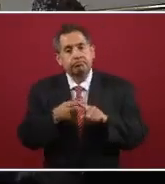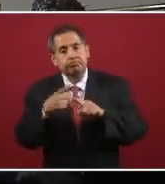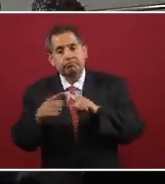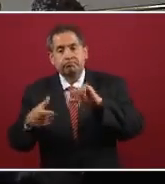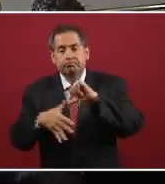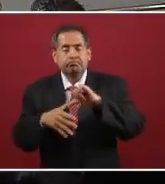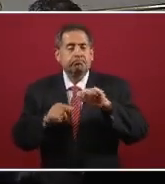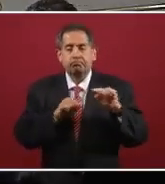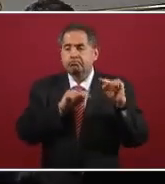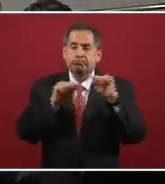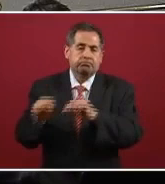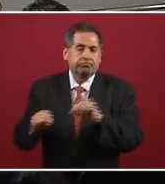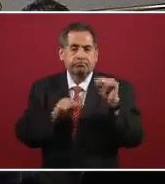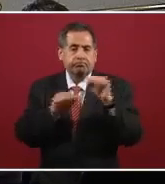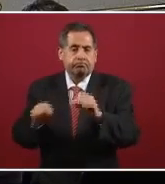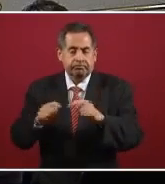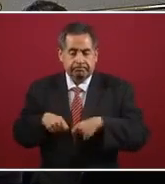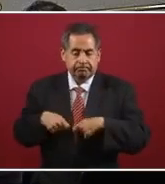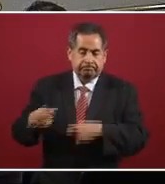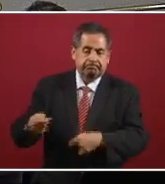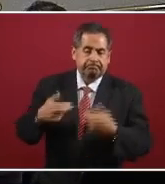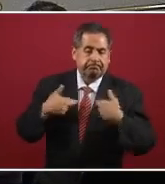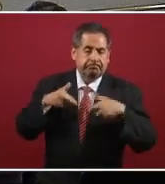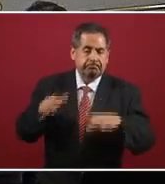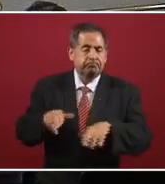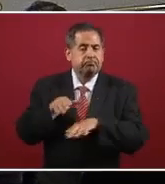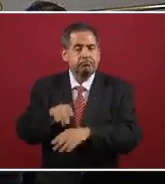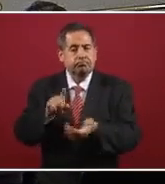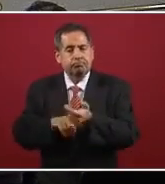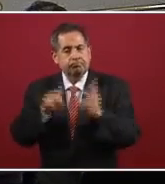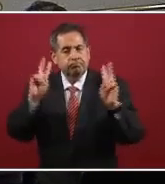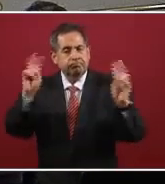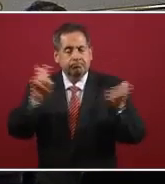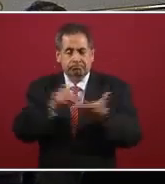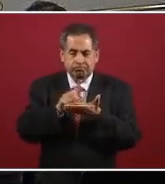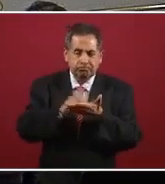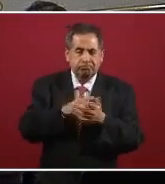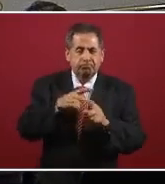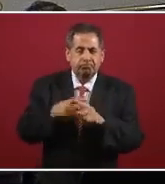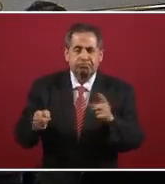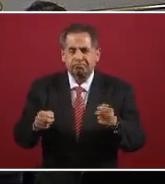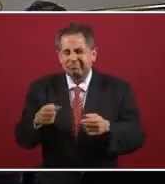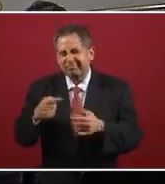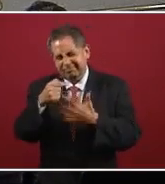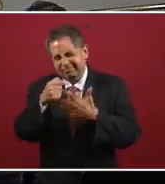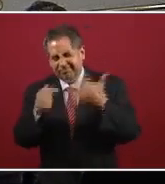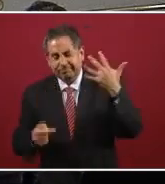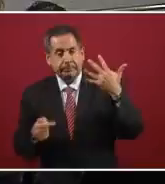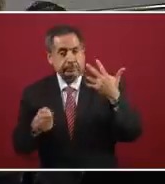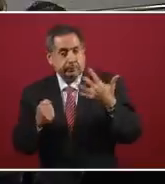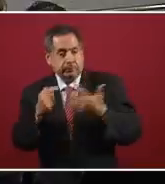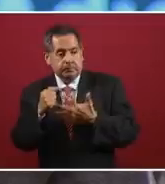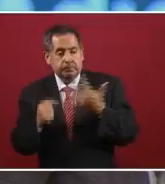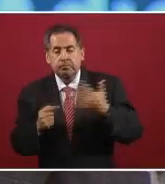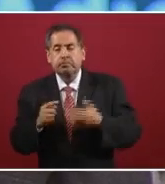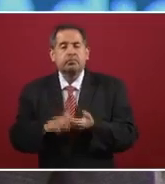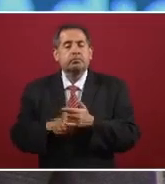organismos internacionales en torno a sustancias psicoactivas de alto impacto como las metanfetaminas y la Conferencia de